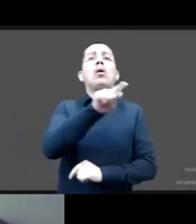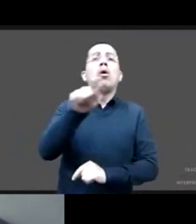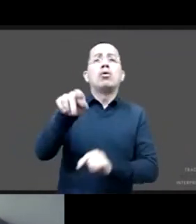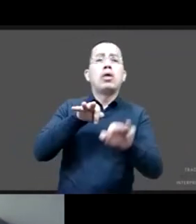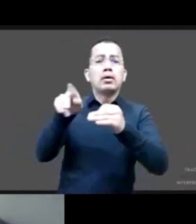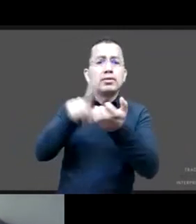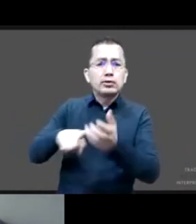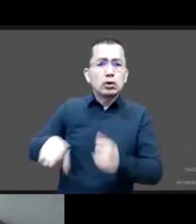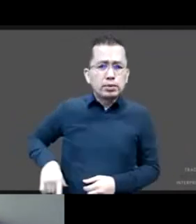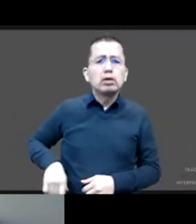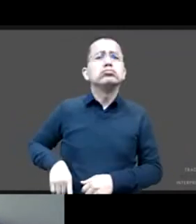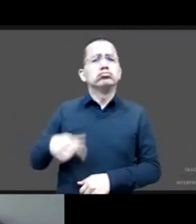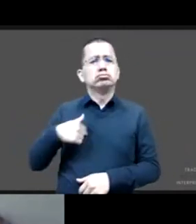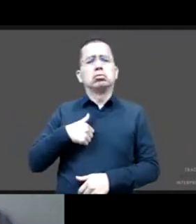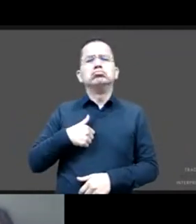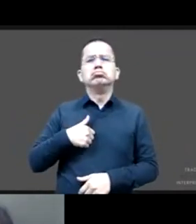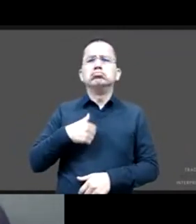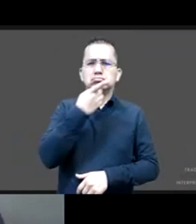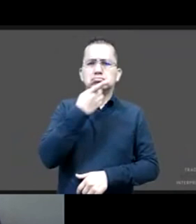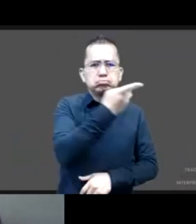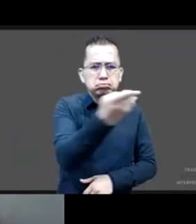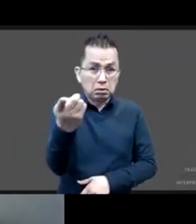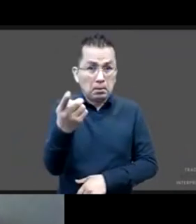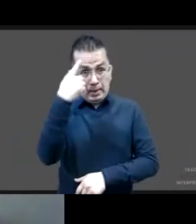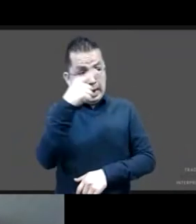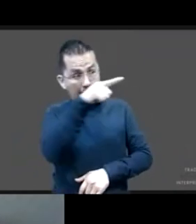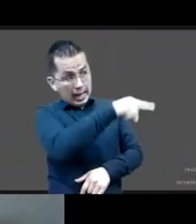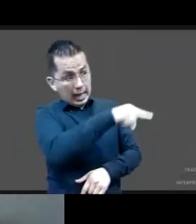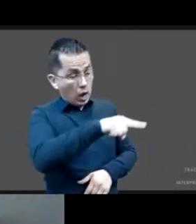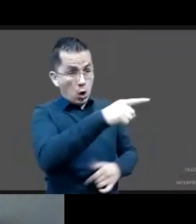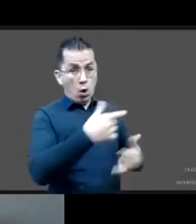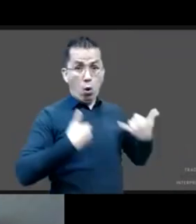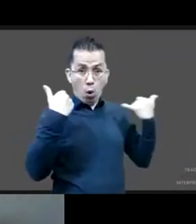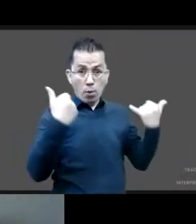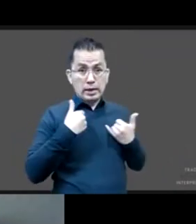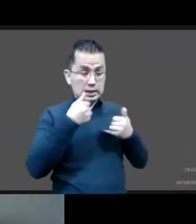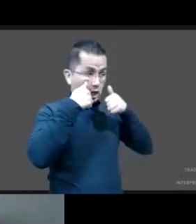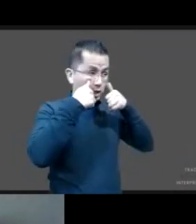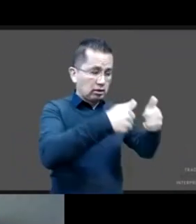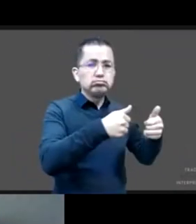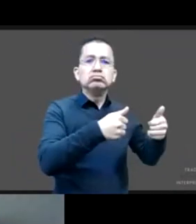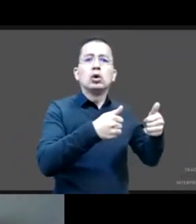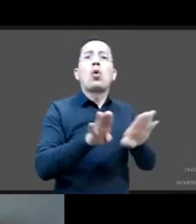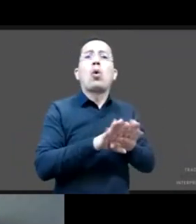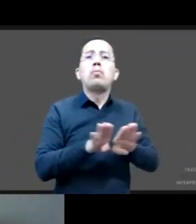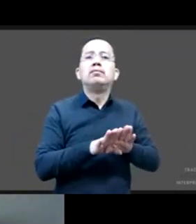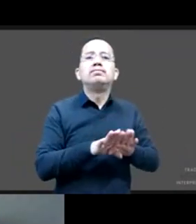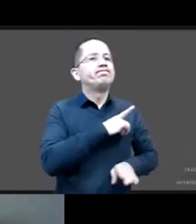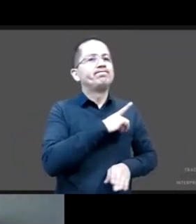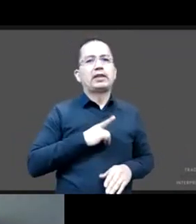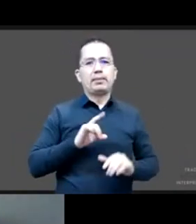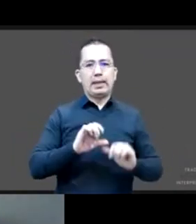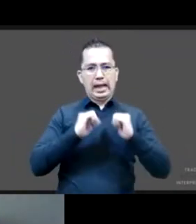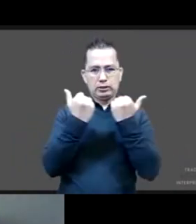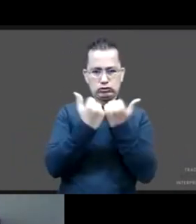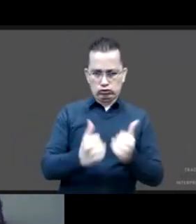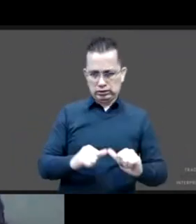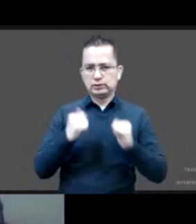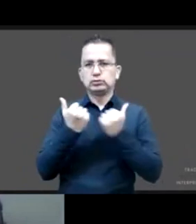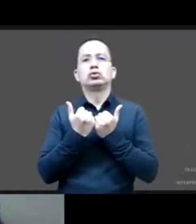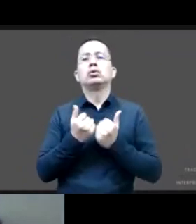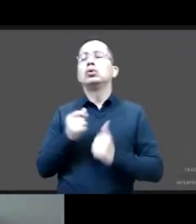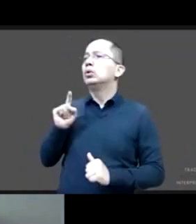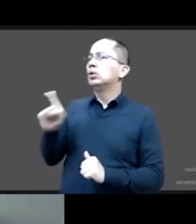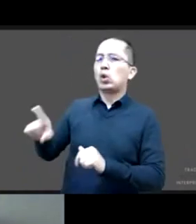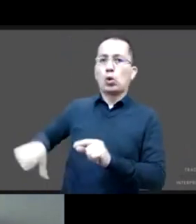a estos jóvenes necesitamos alianzas alianzas entre sociedad civil entre los gobiernos locales a veces